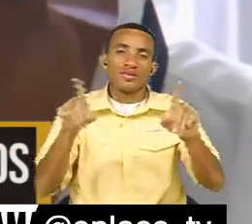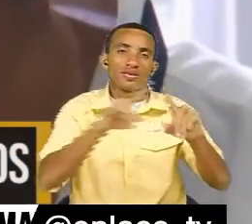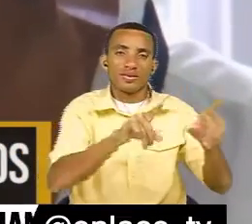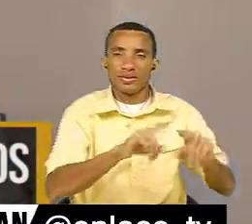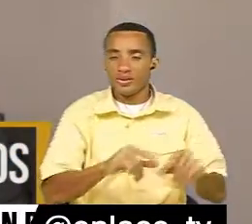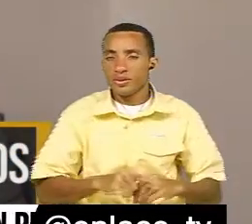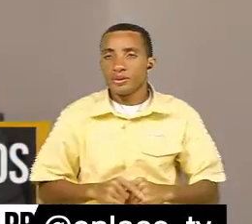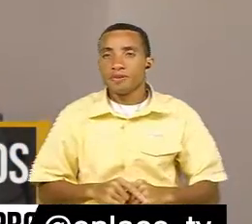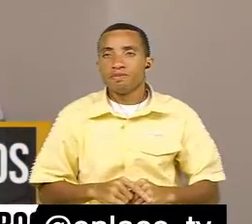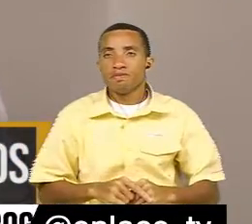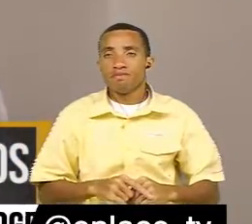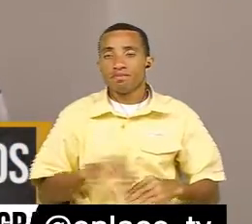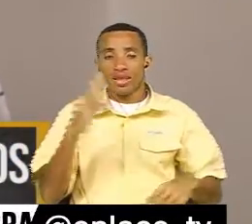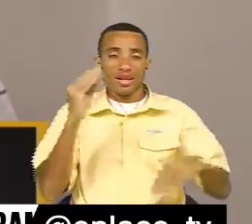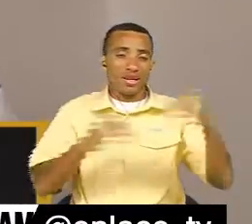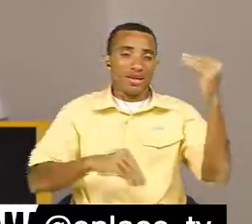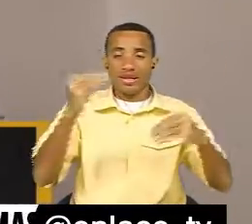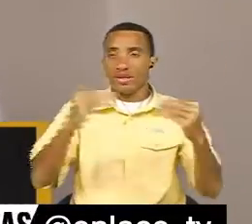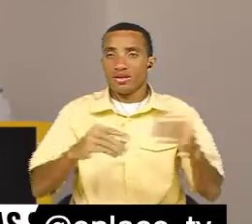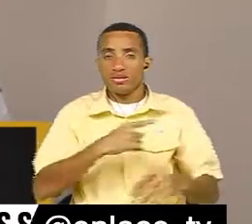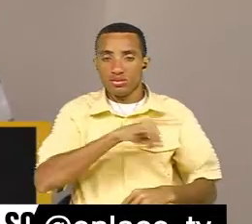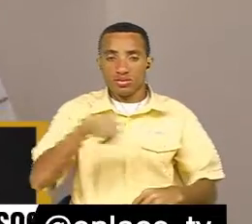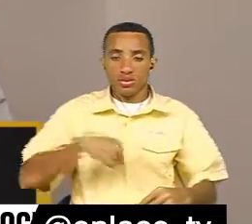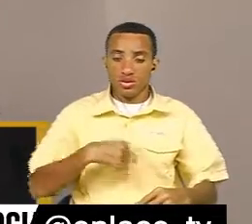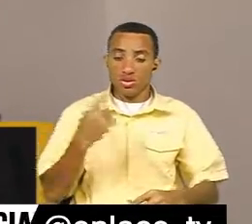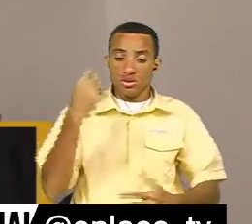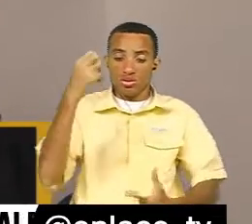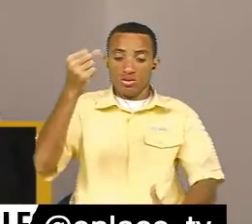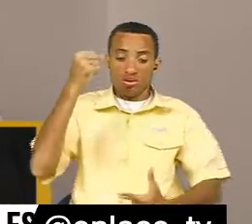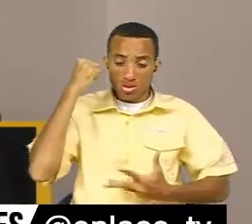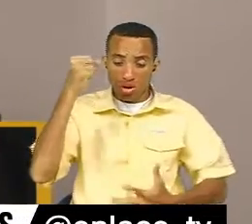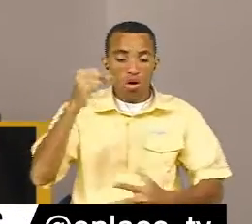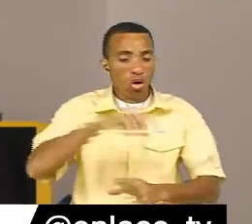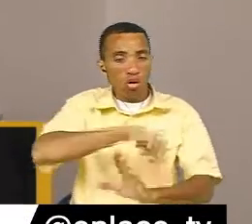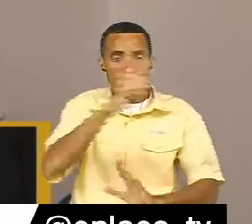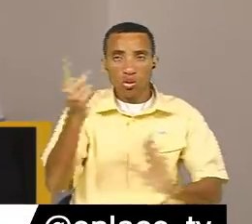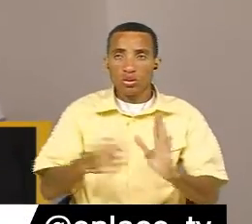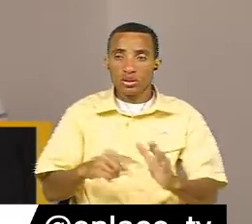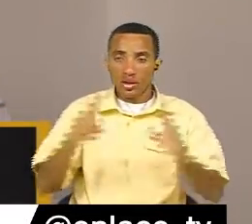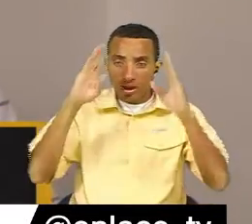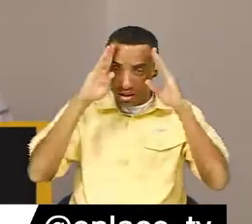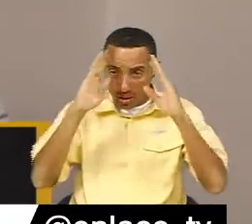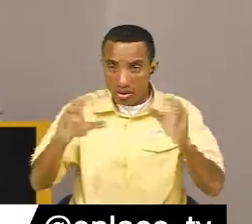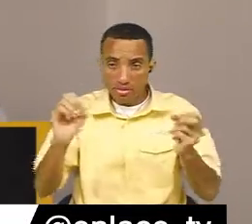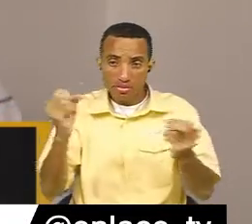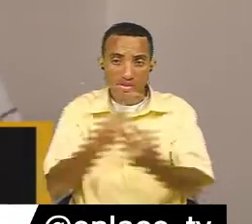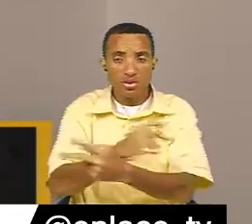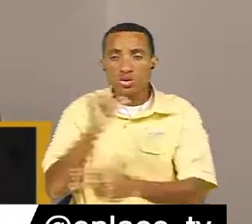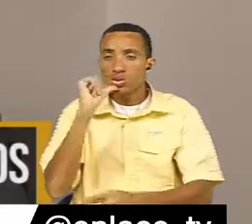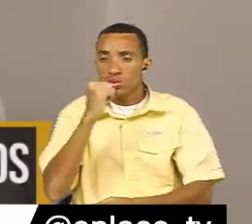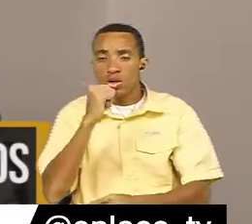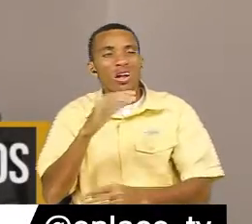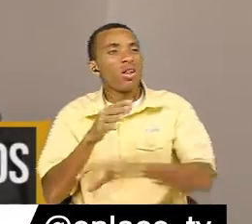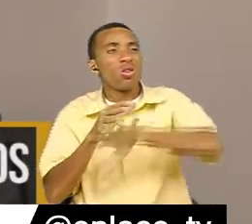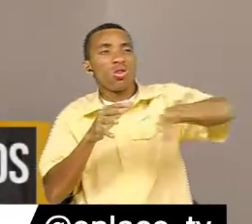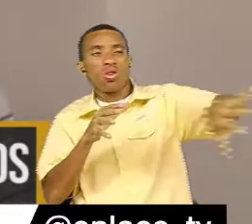podemos coger todo nuestro presupuesto como quisiésemos para la atención de víctimas y dejar ahí